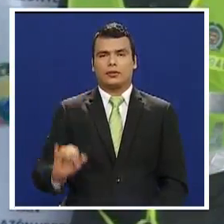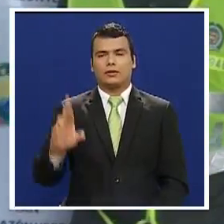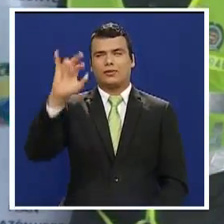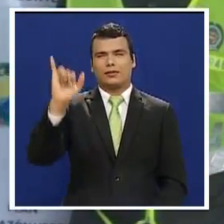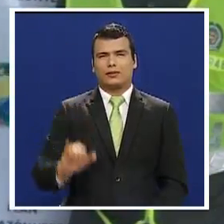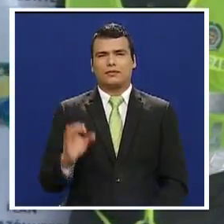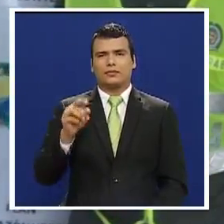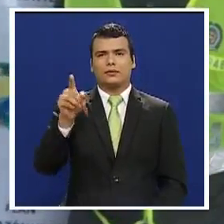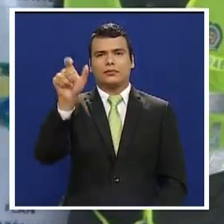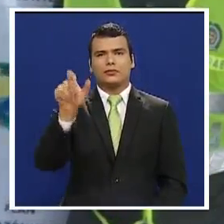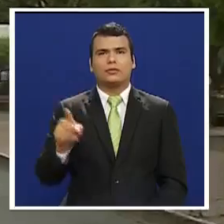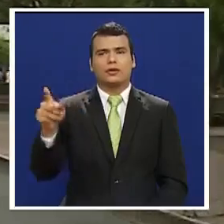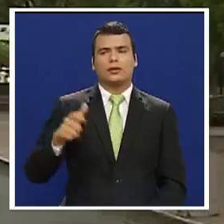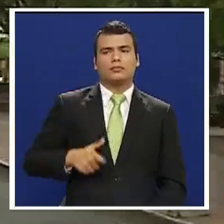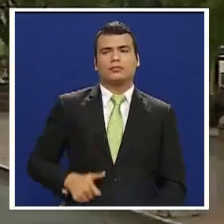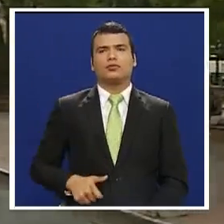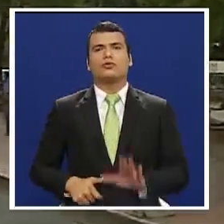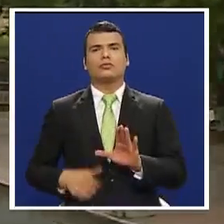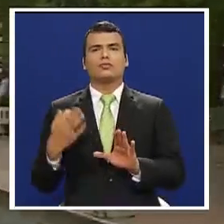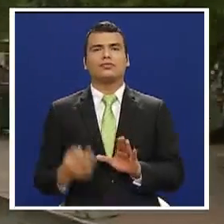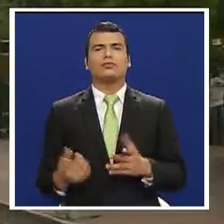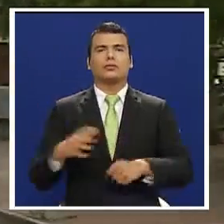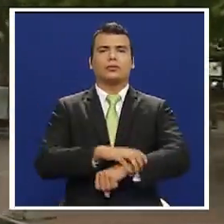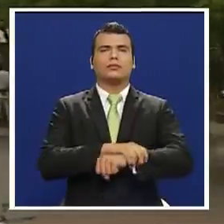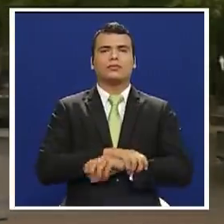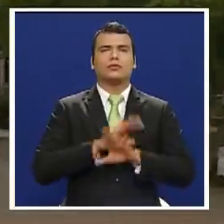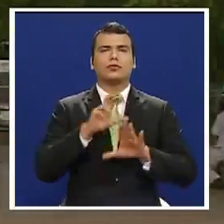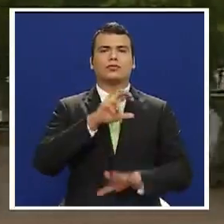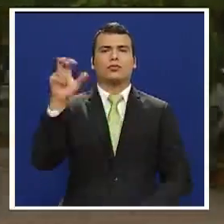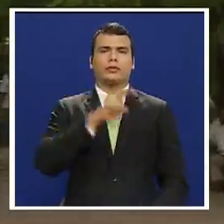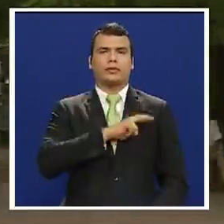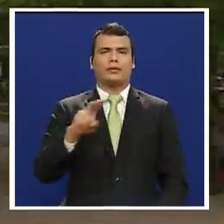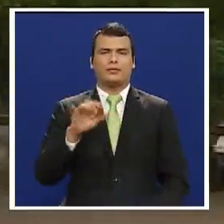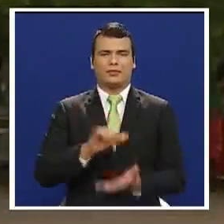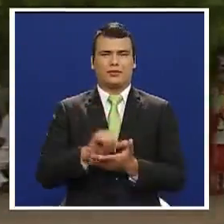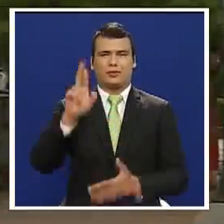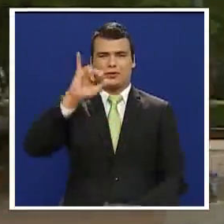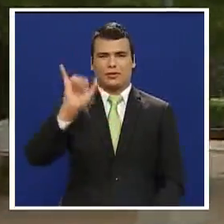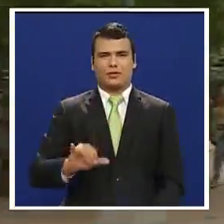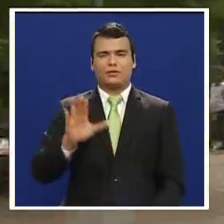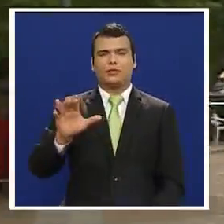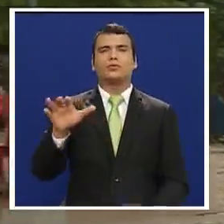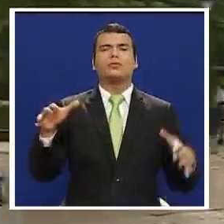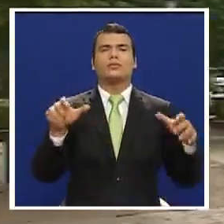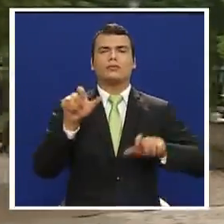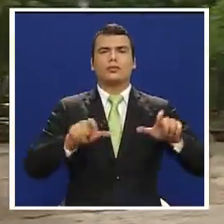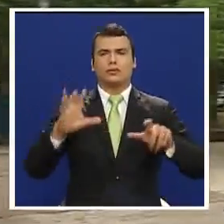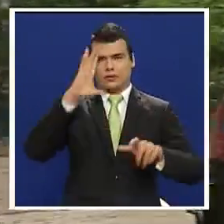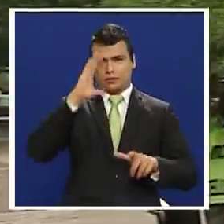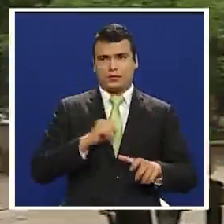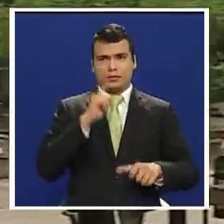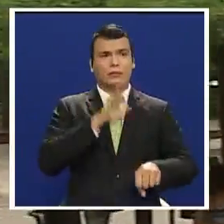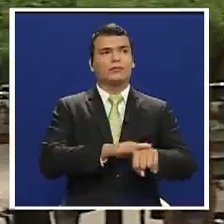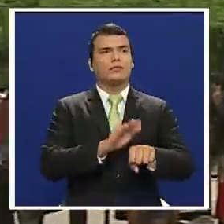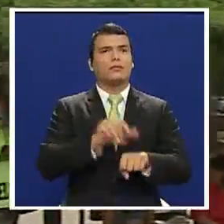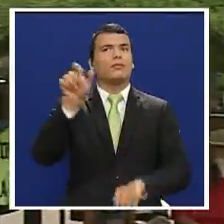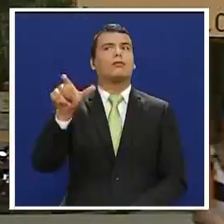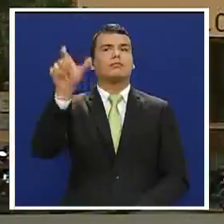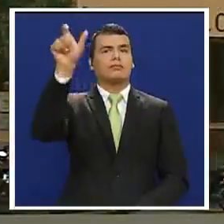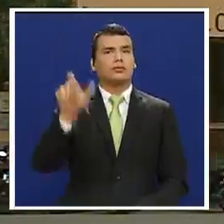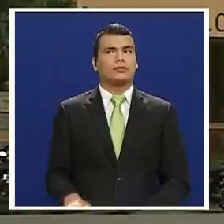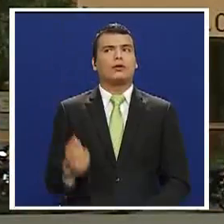recibe constantemente su apoyo y consejos. A seguir un ejemplo como ella, llegar más allá donde ha llegado ella. Tener los